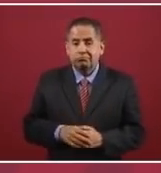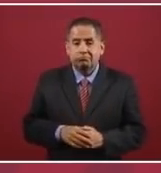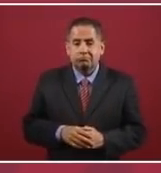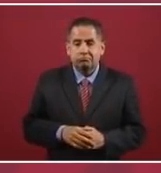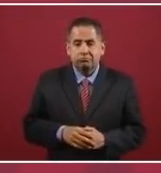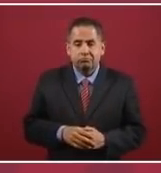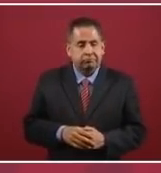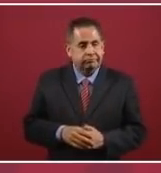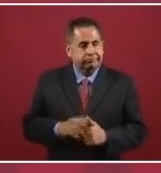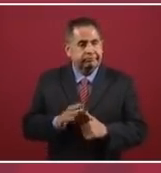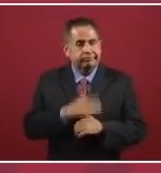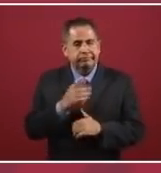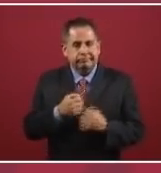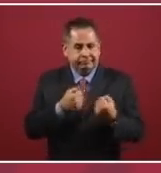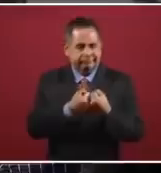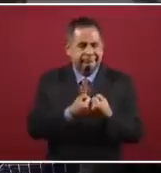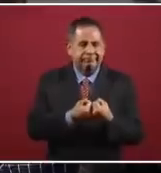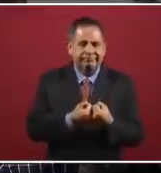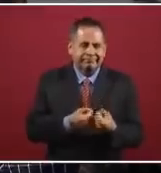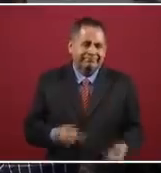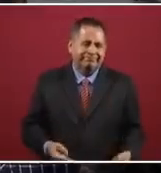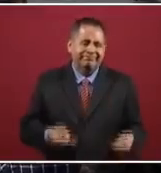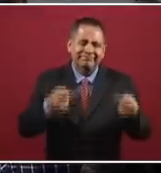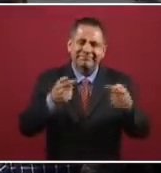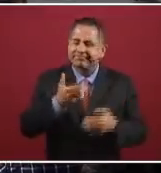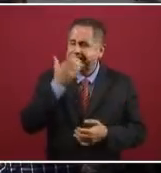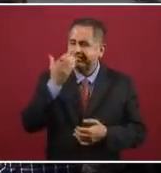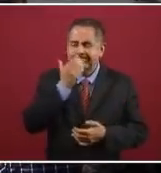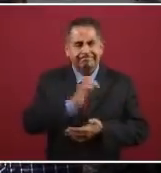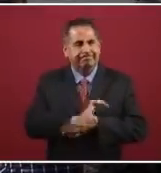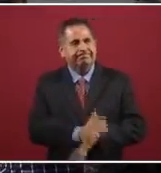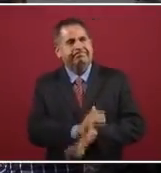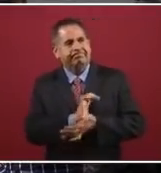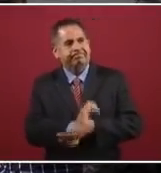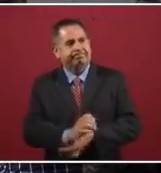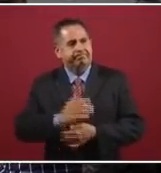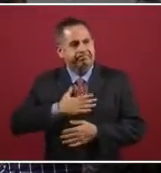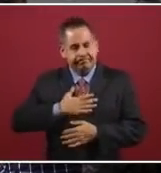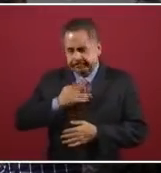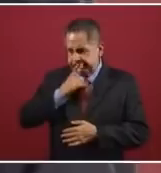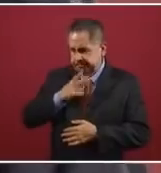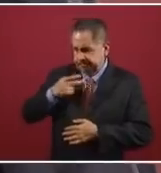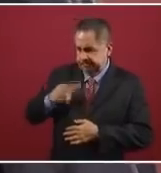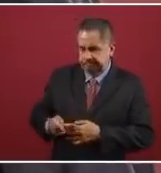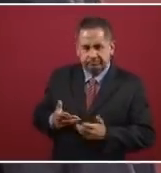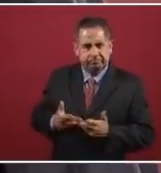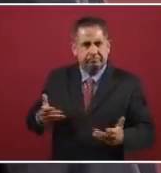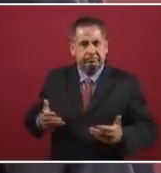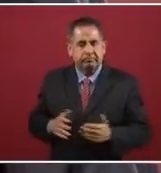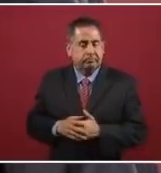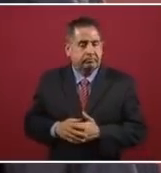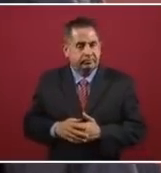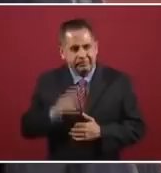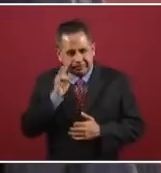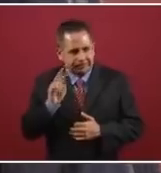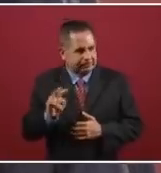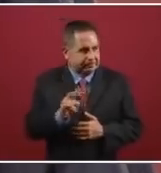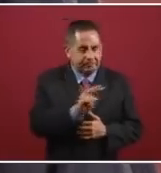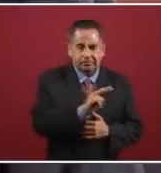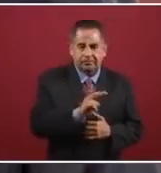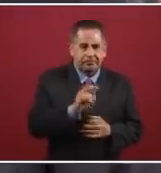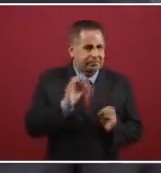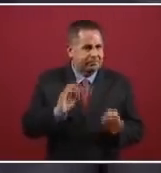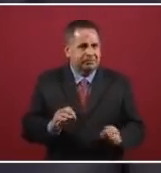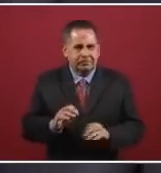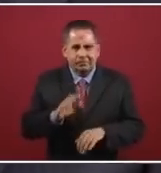quizá porque ellos han padecido más la discriminación. A veces encuentra uno